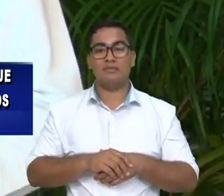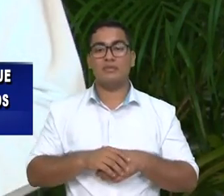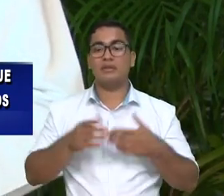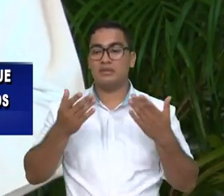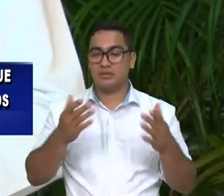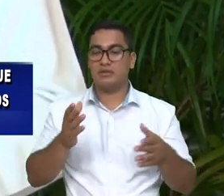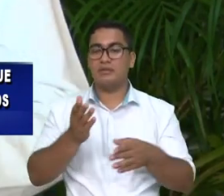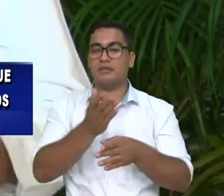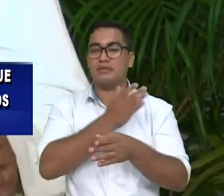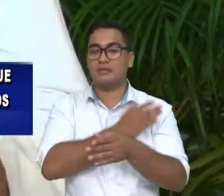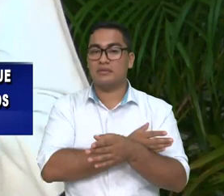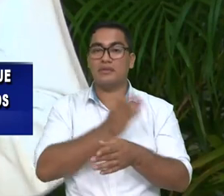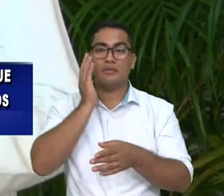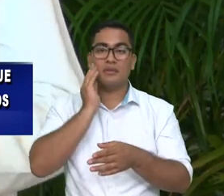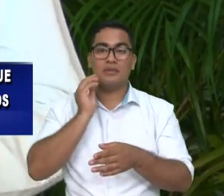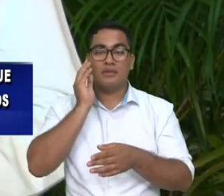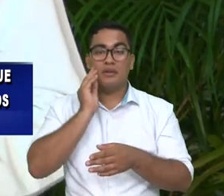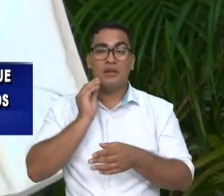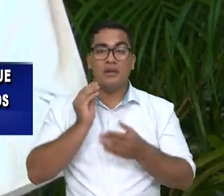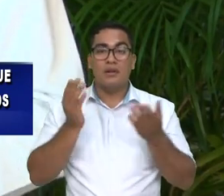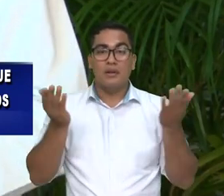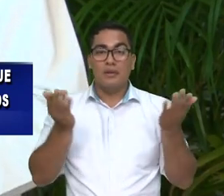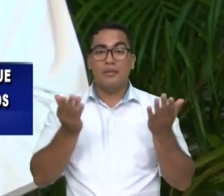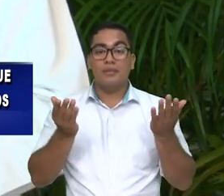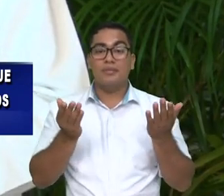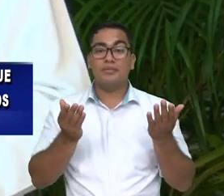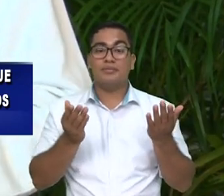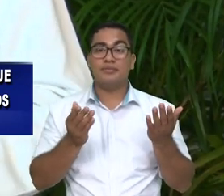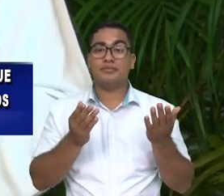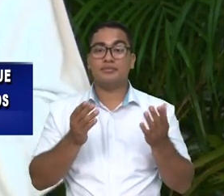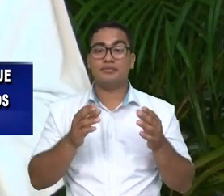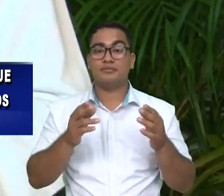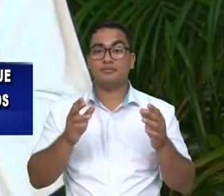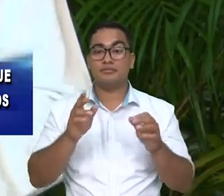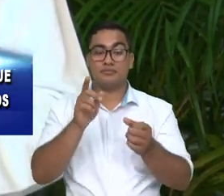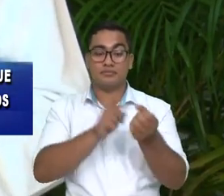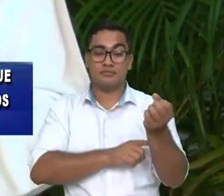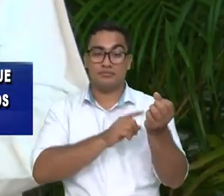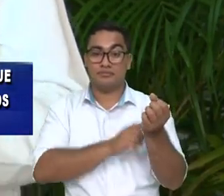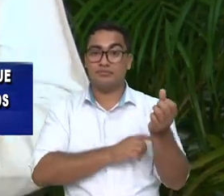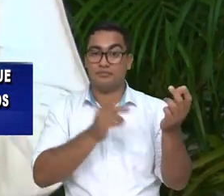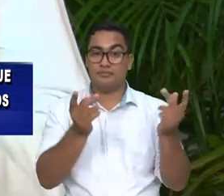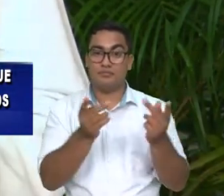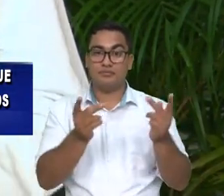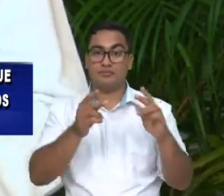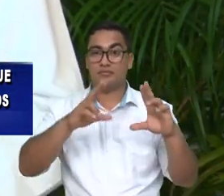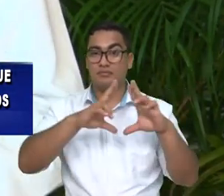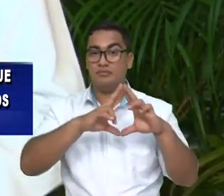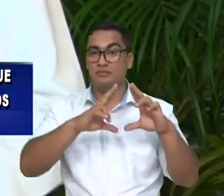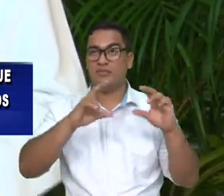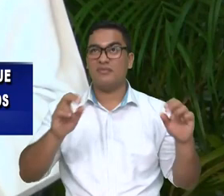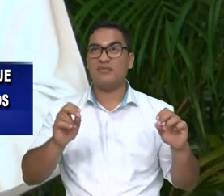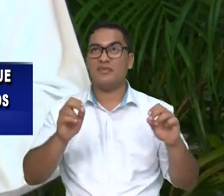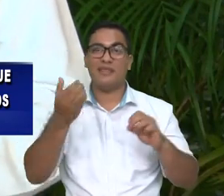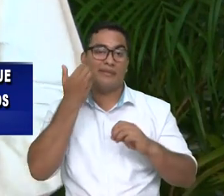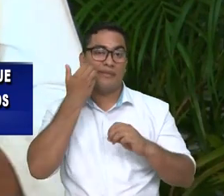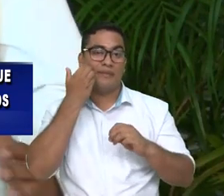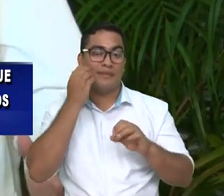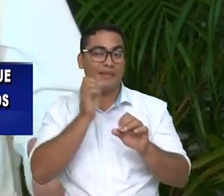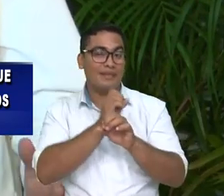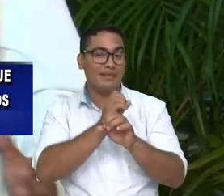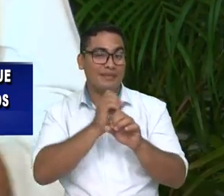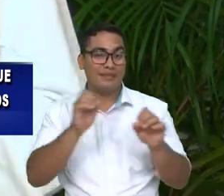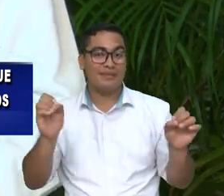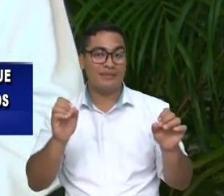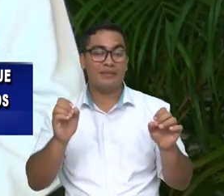experiencia, en la primera etapa, que es la que están viviendo nuestros hermanos nicaragüenses ahora, porque no tienen la enfermedad,